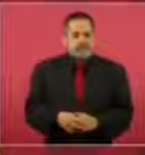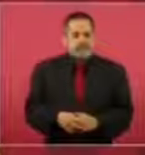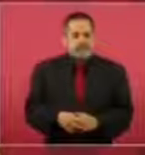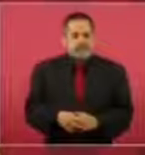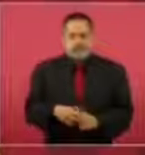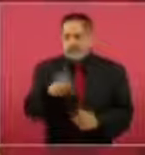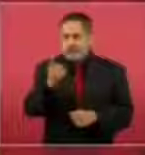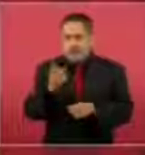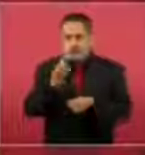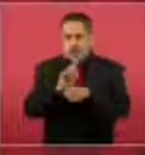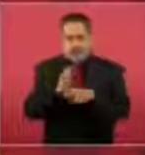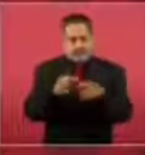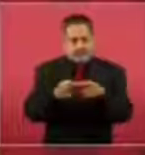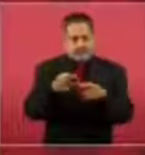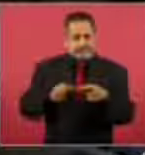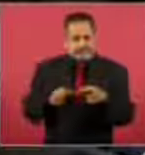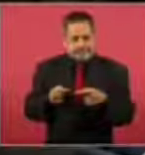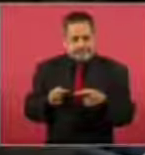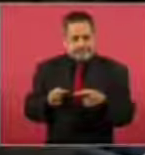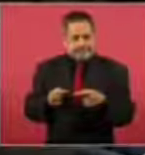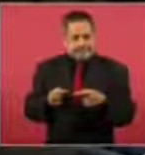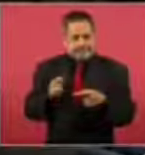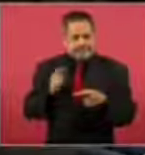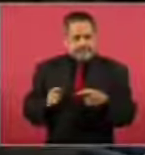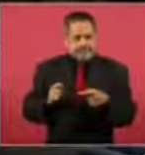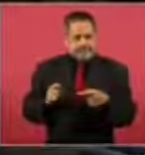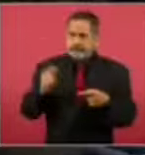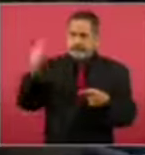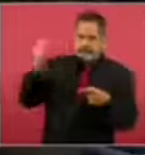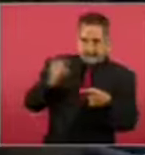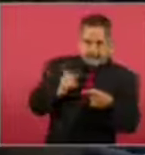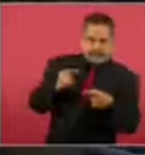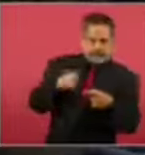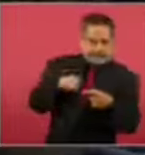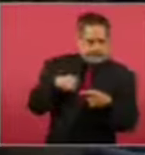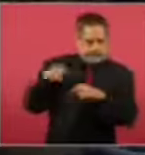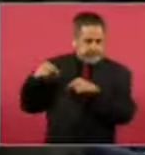Un día antes de que nos viniéramos,